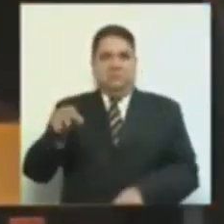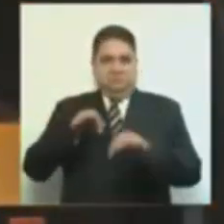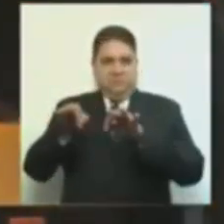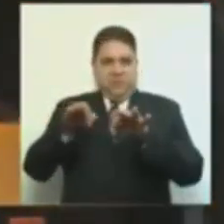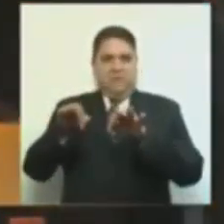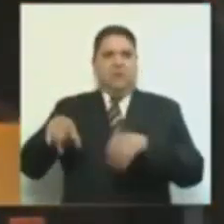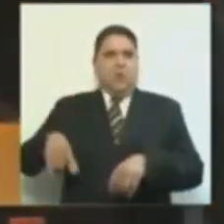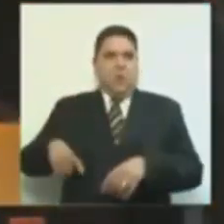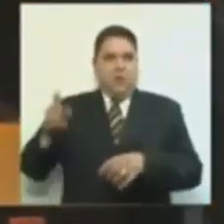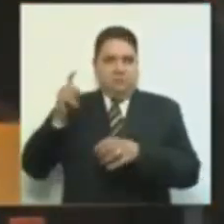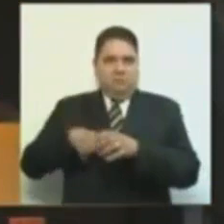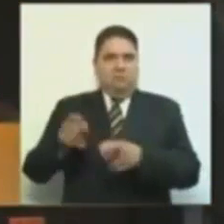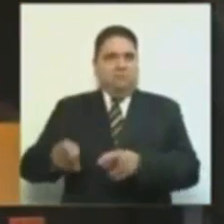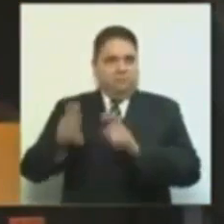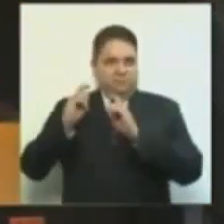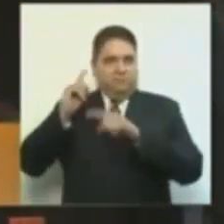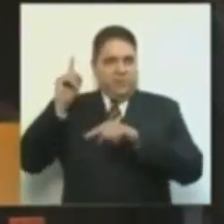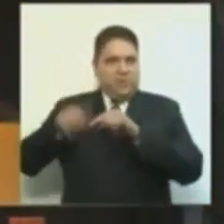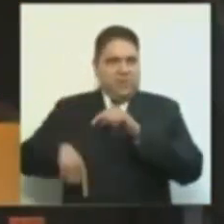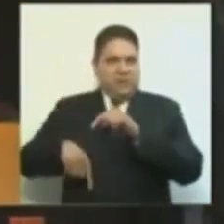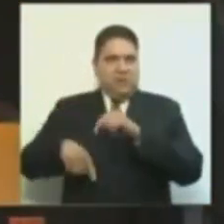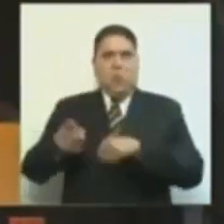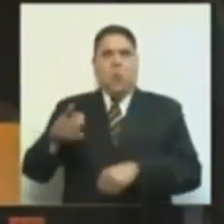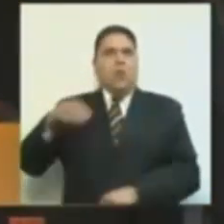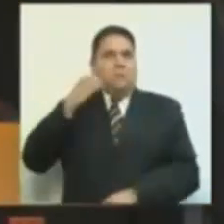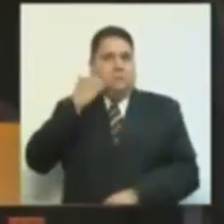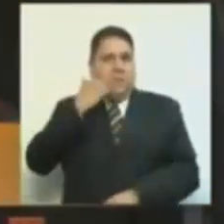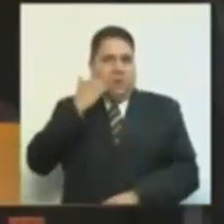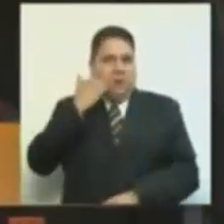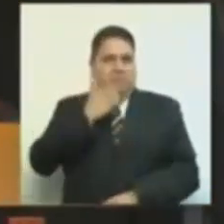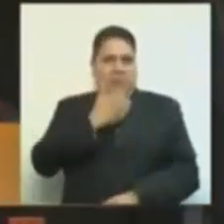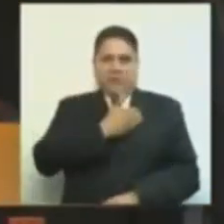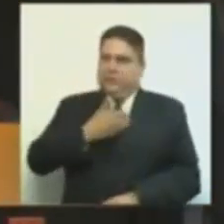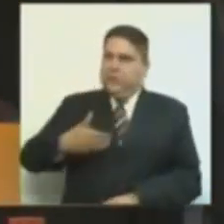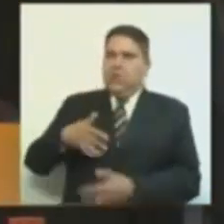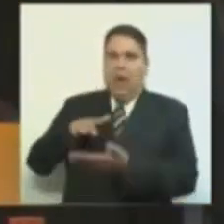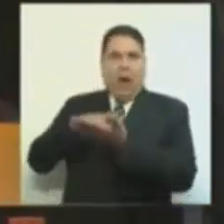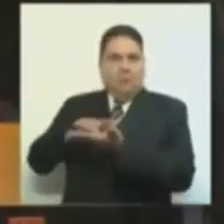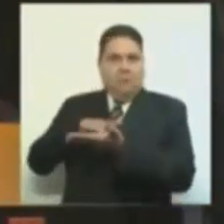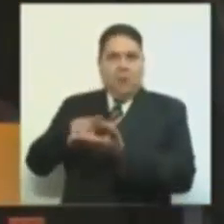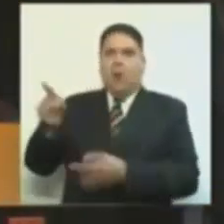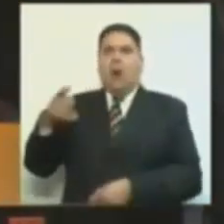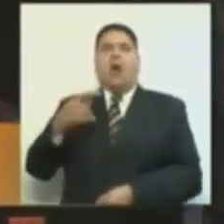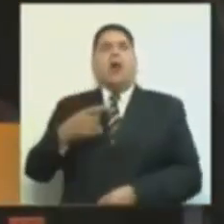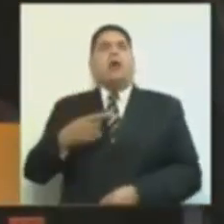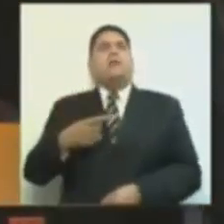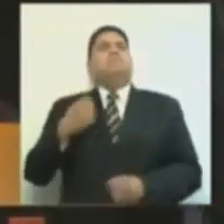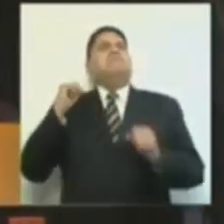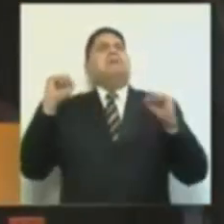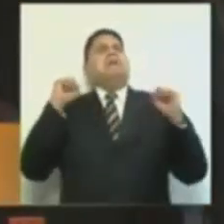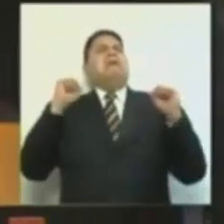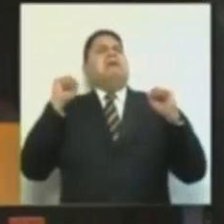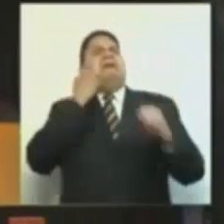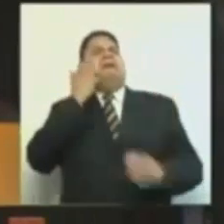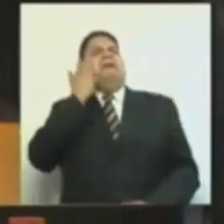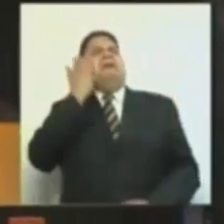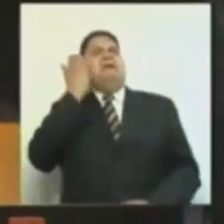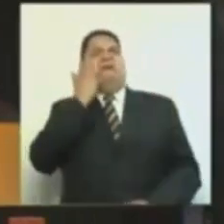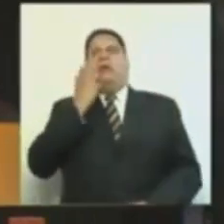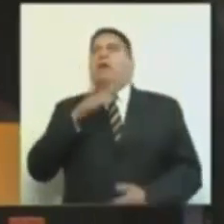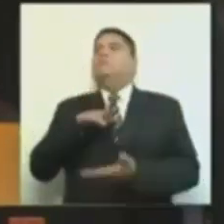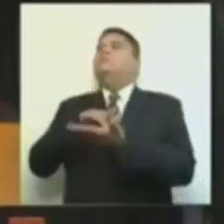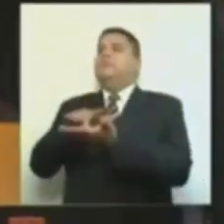de cumplirle al presidente de la República caprichos y ocurrencias,